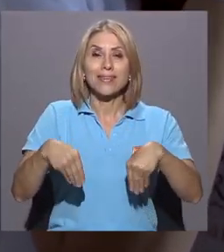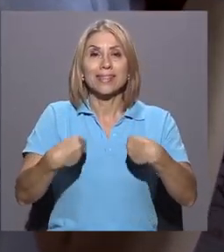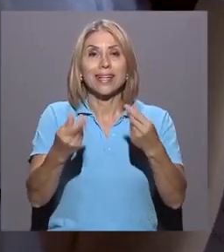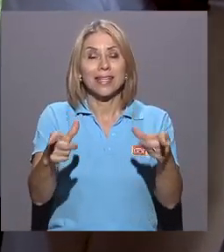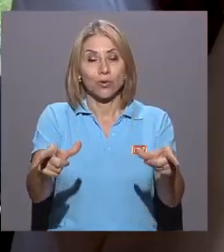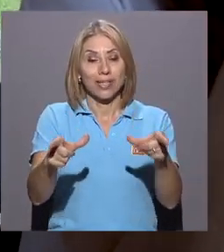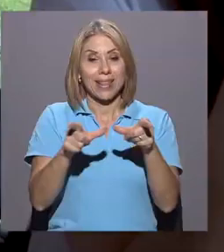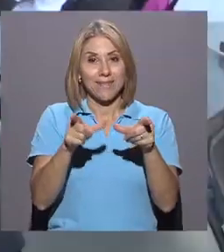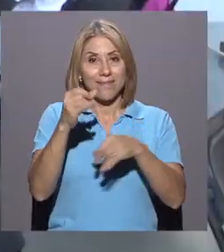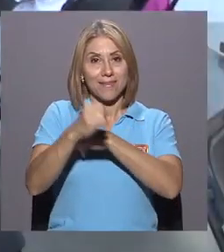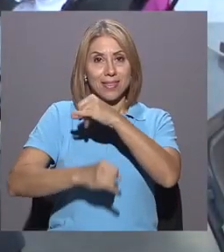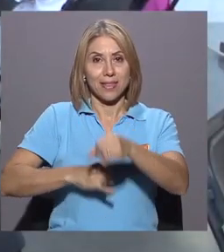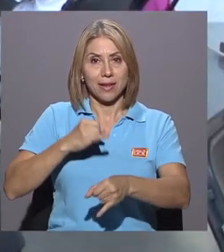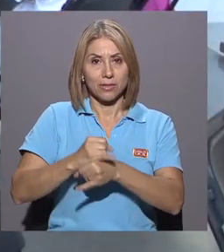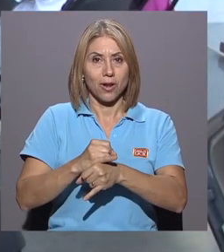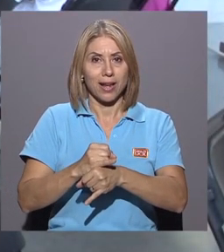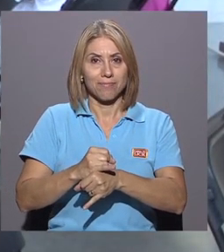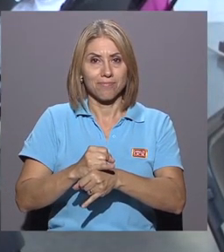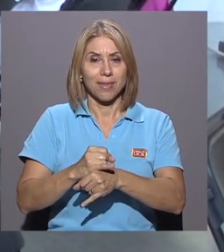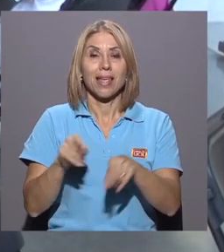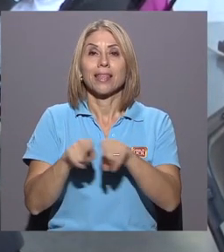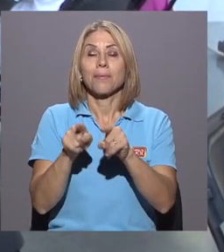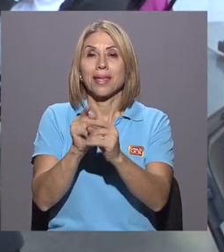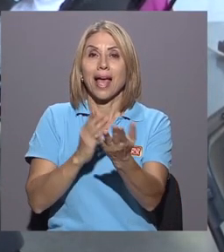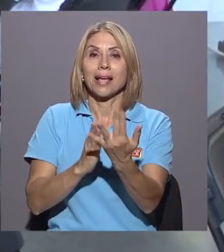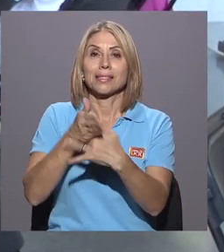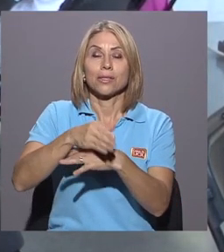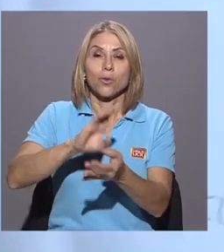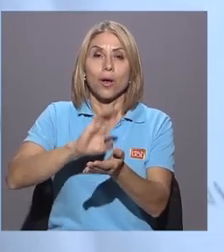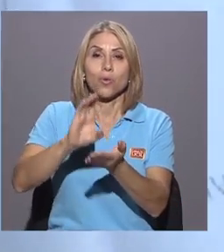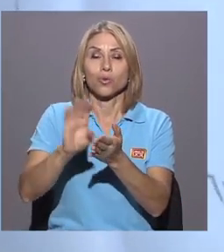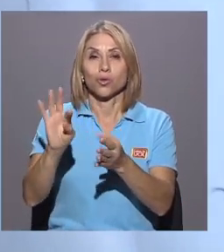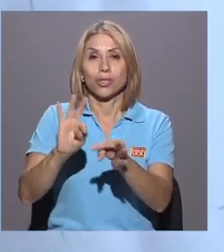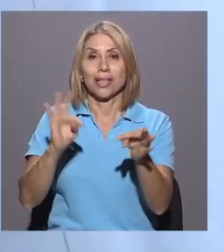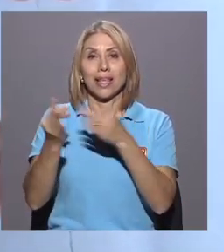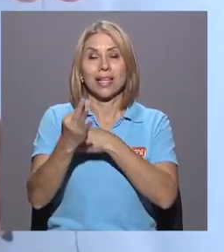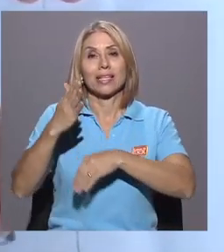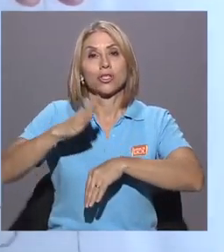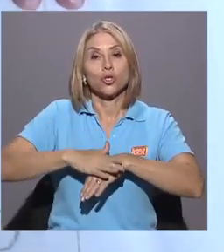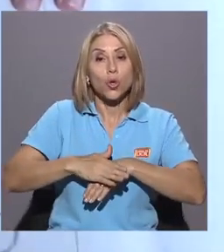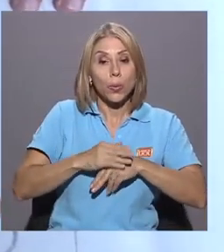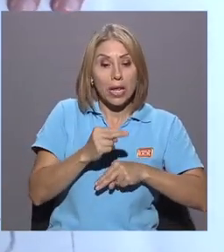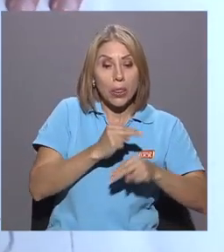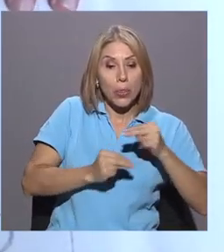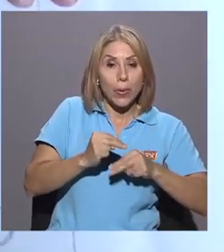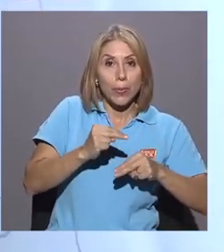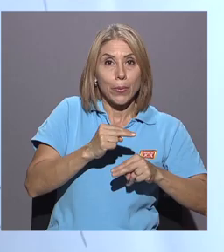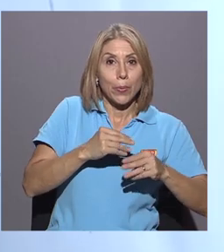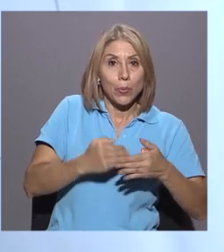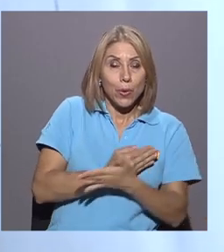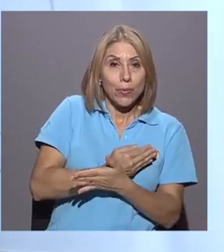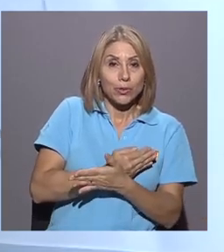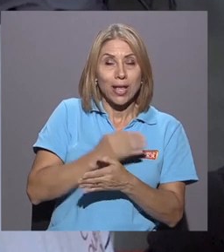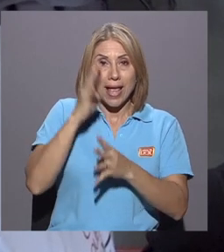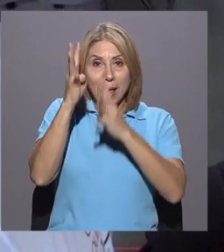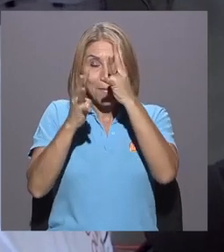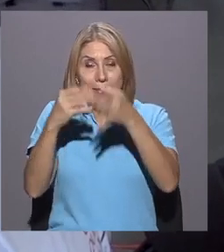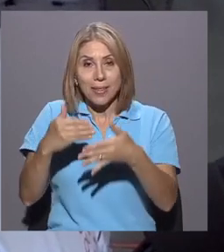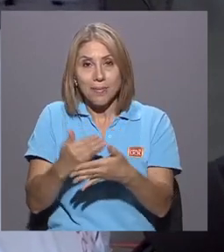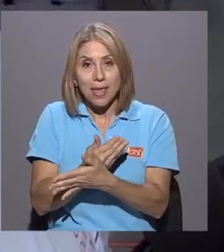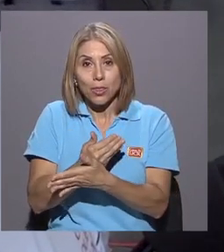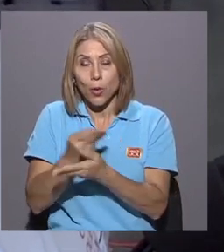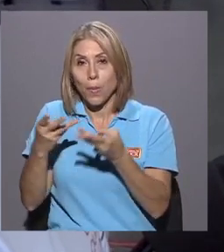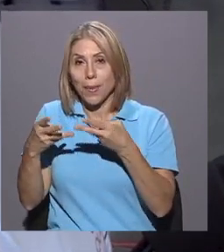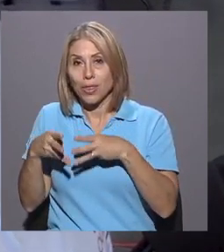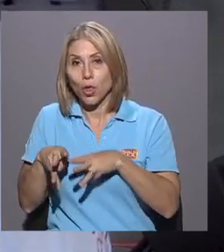internacional y el acceso a cursos y talleres sobre incubación emprendimiento metodologías e